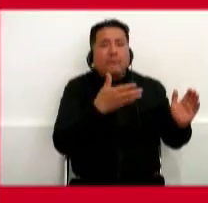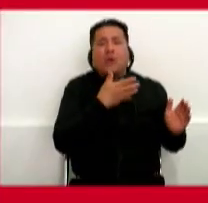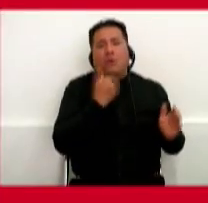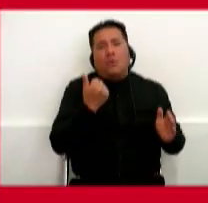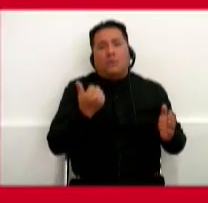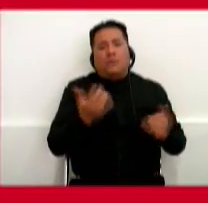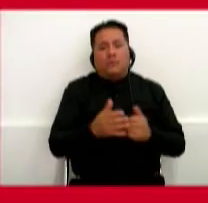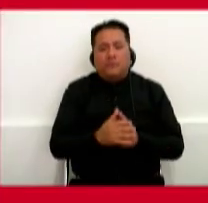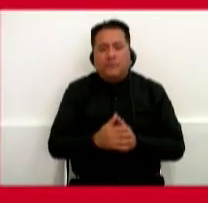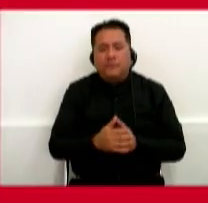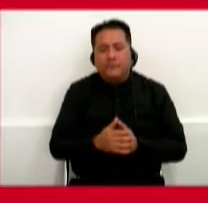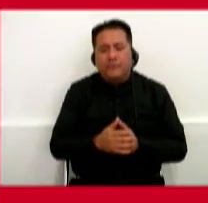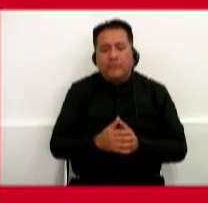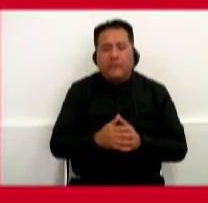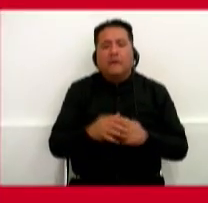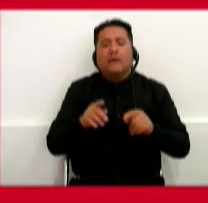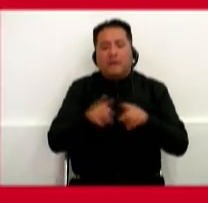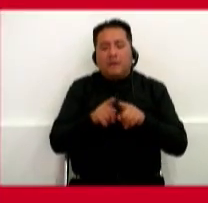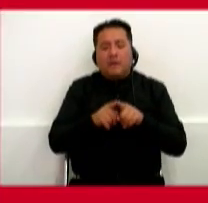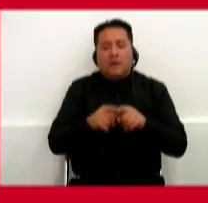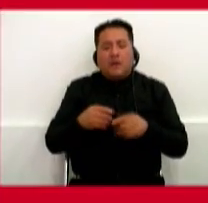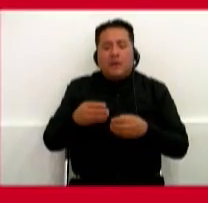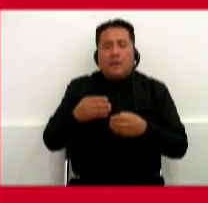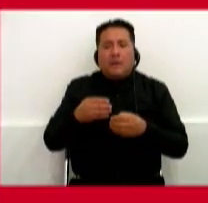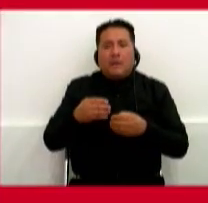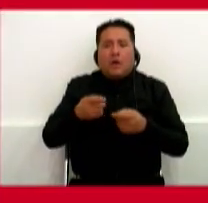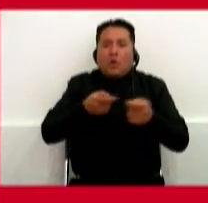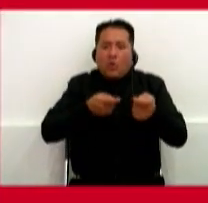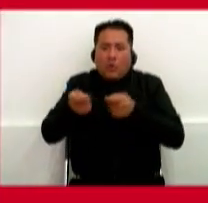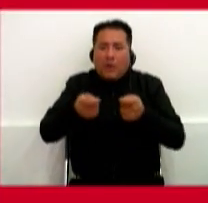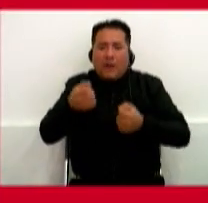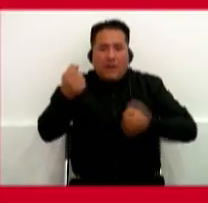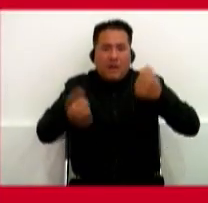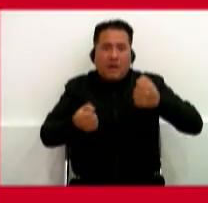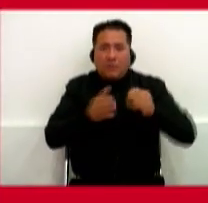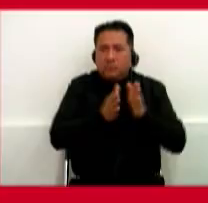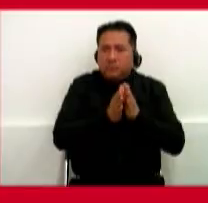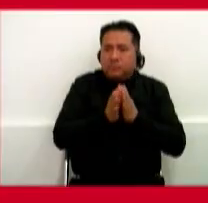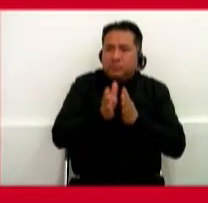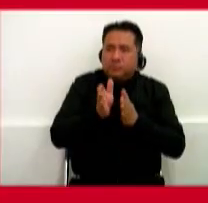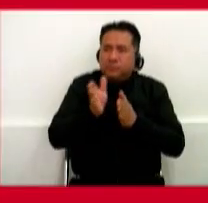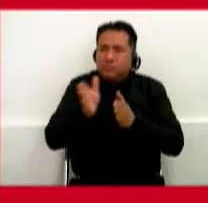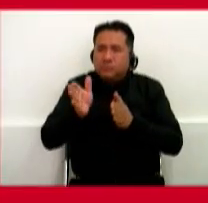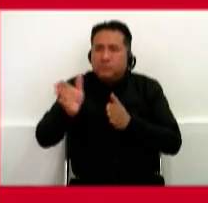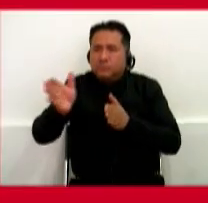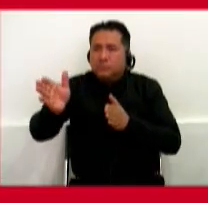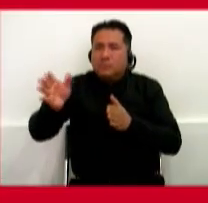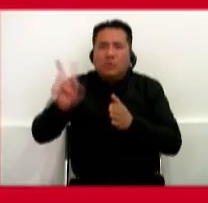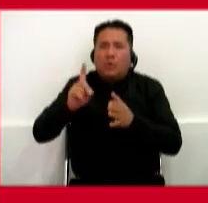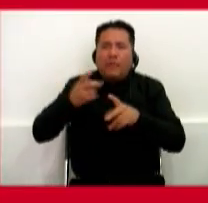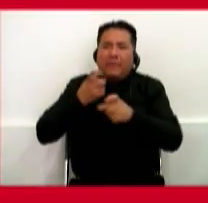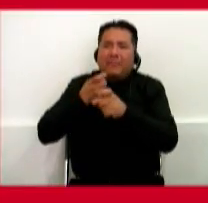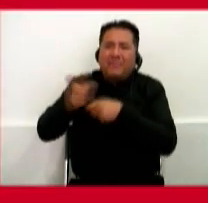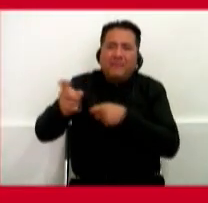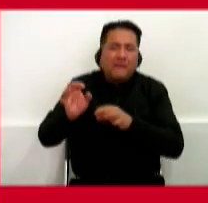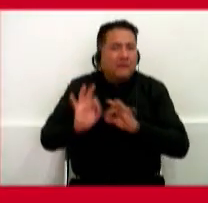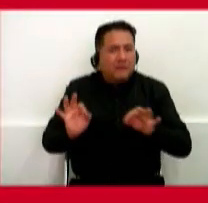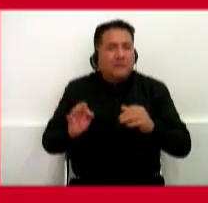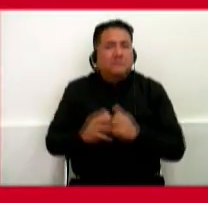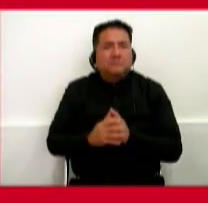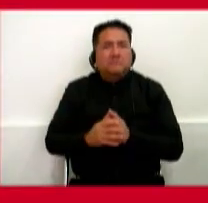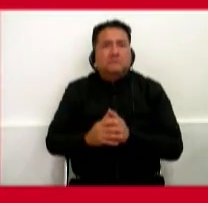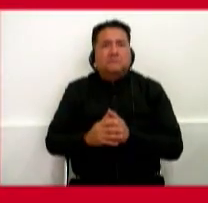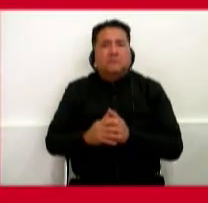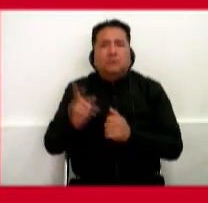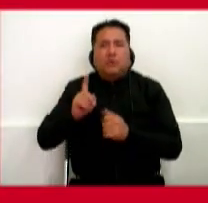baldada poder controlar la altura de descarga hacia el camión, que más o menos en los 797 son de 13 metros, y así no dañar